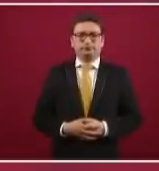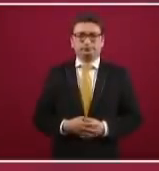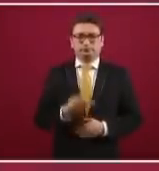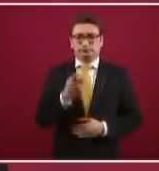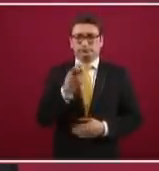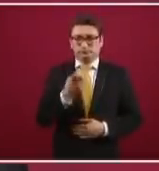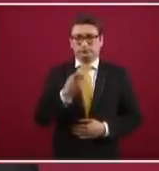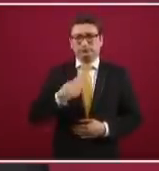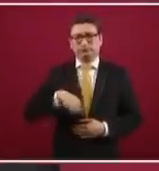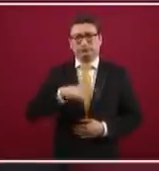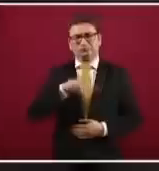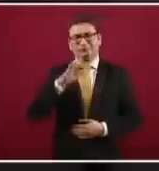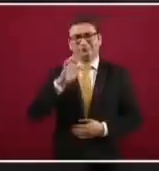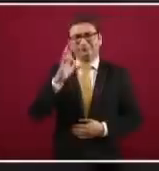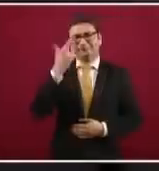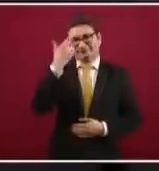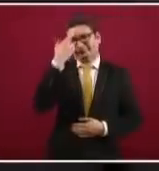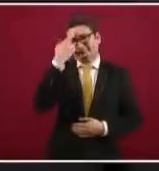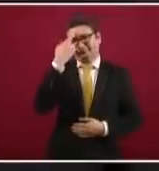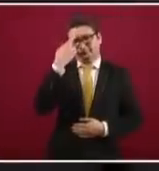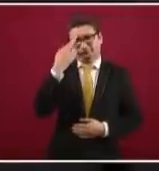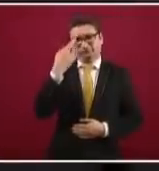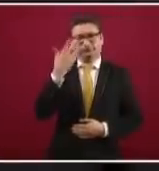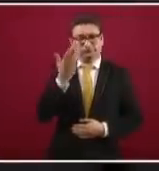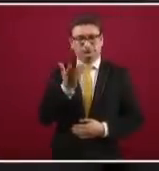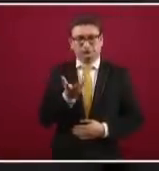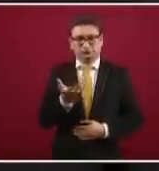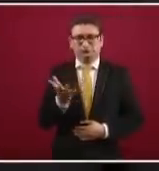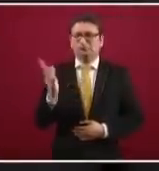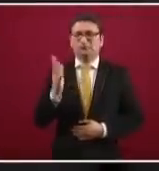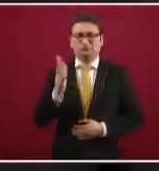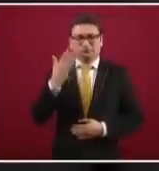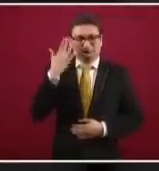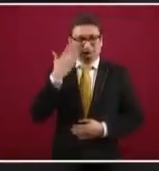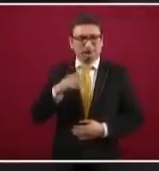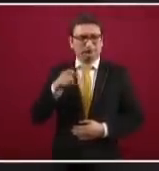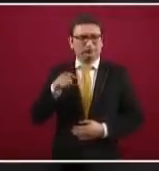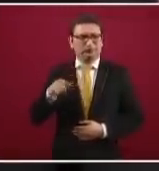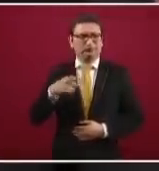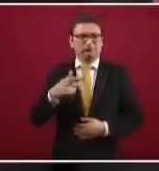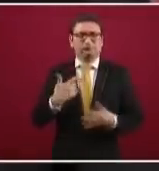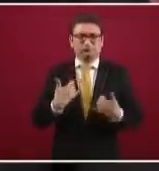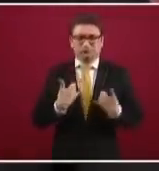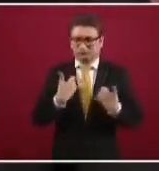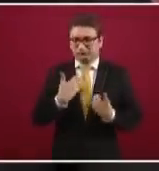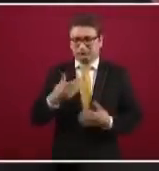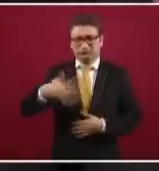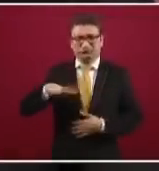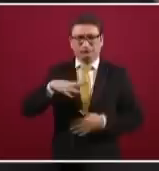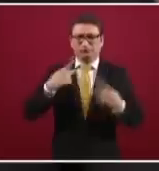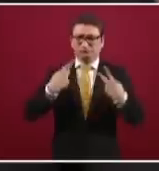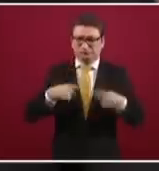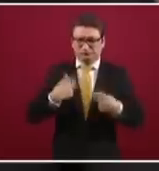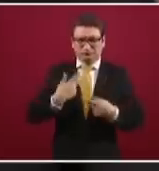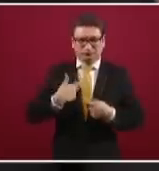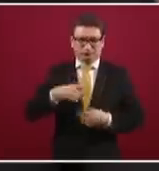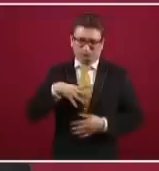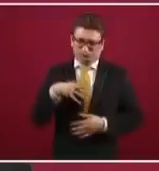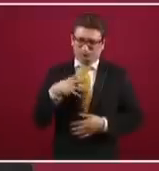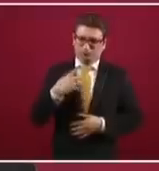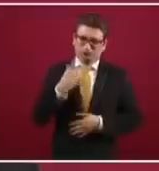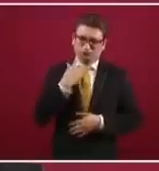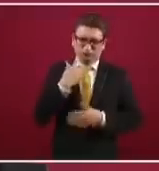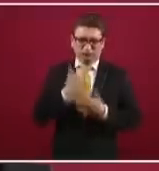recordar estos momentos de heroísmo de nuestros antepasados, en